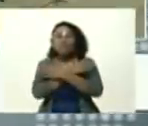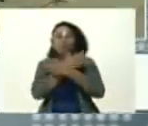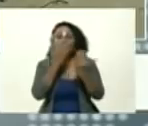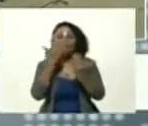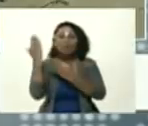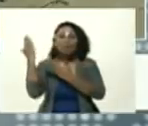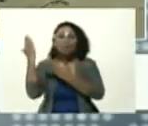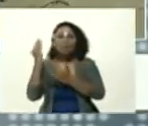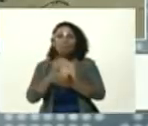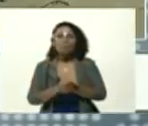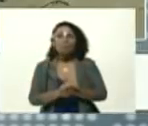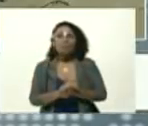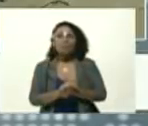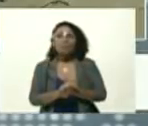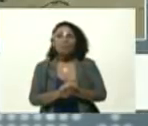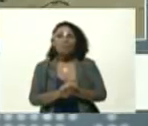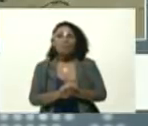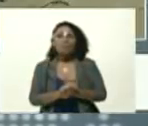felicitaciones.